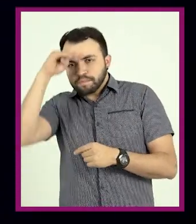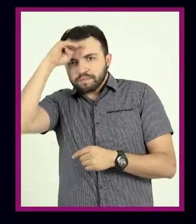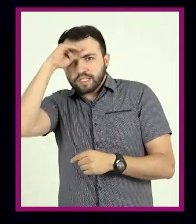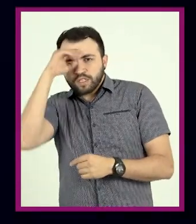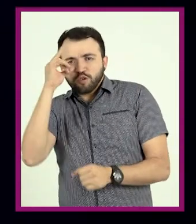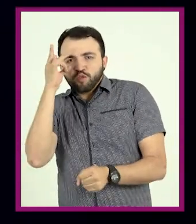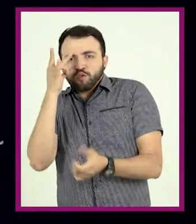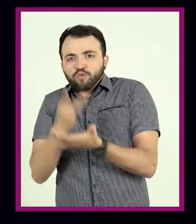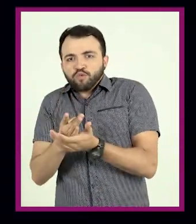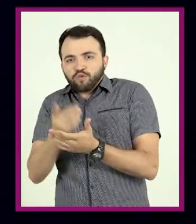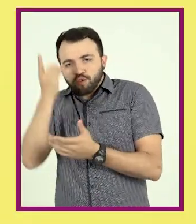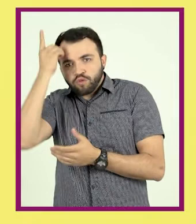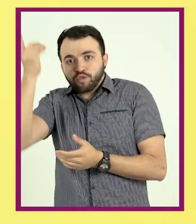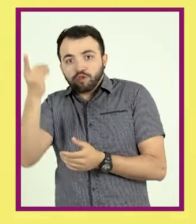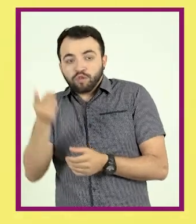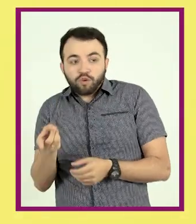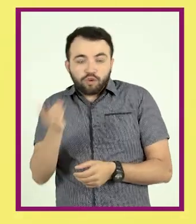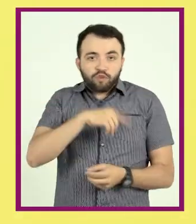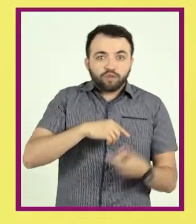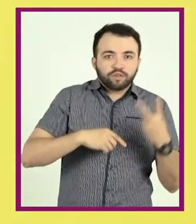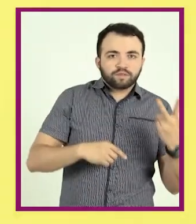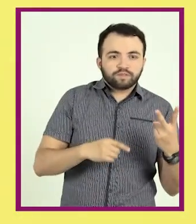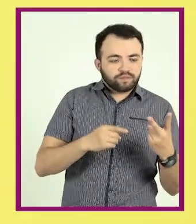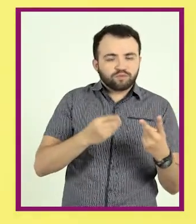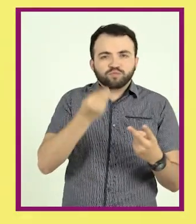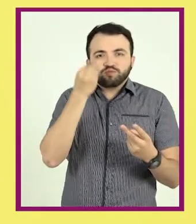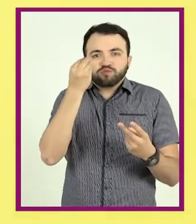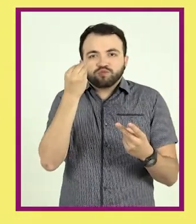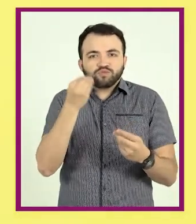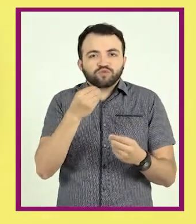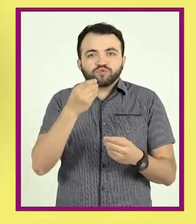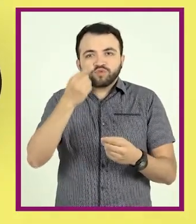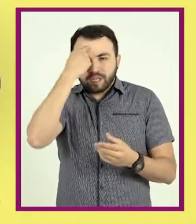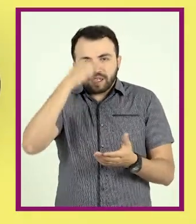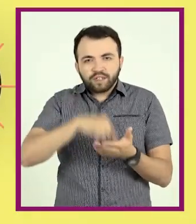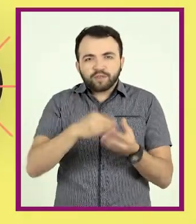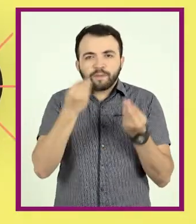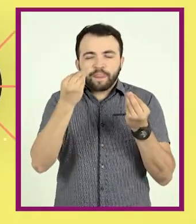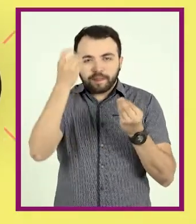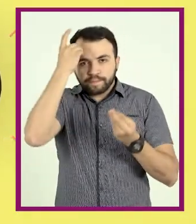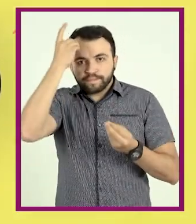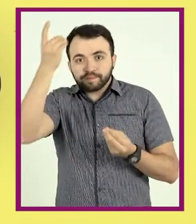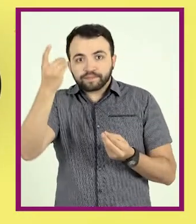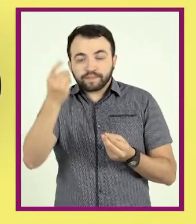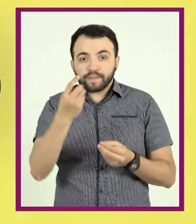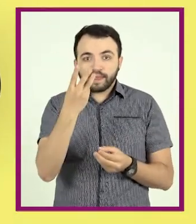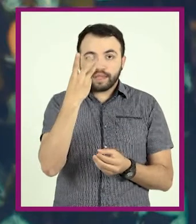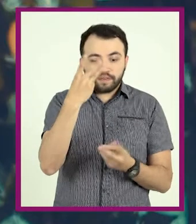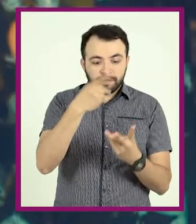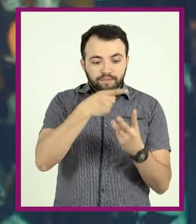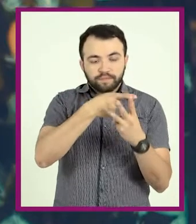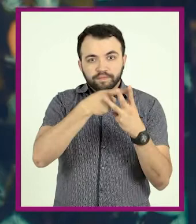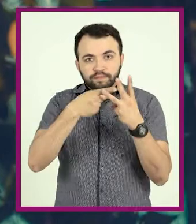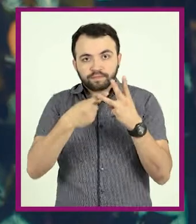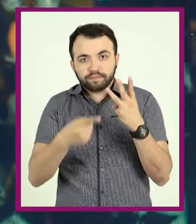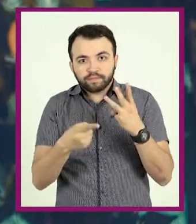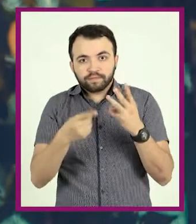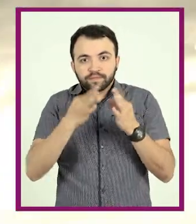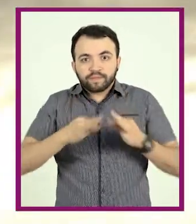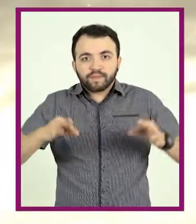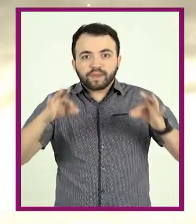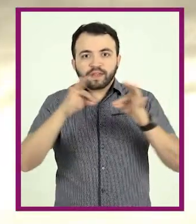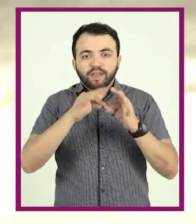solo existe un único Dios, y las politeístas, en las que se rinde culto a diversos dioses. Las tres principales